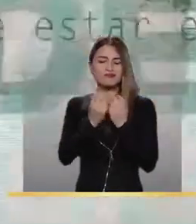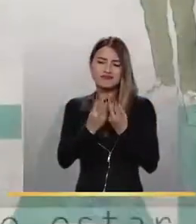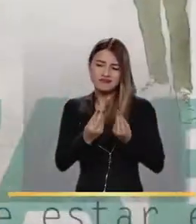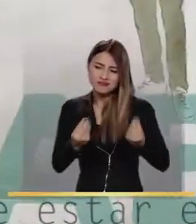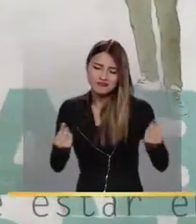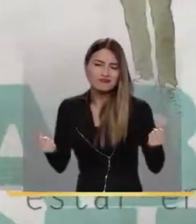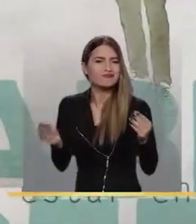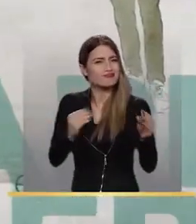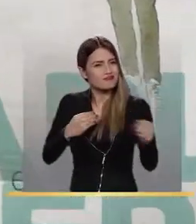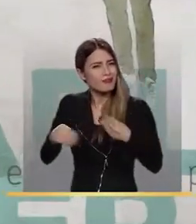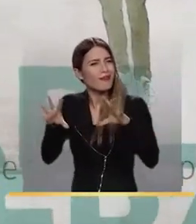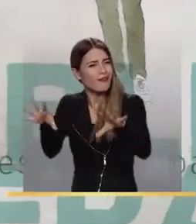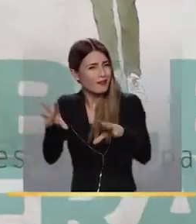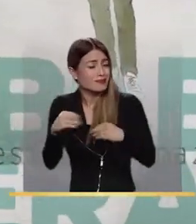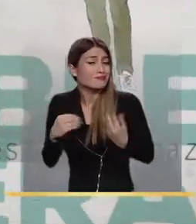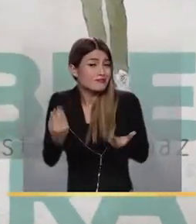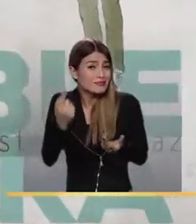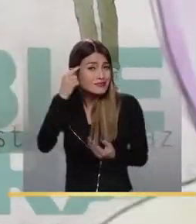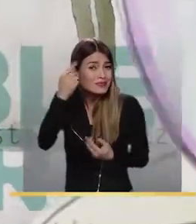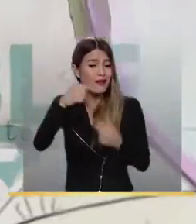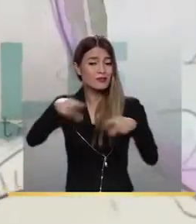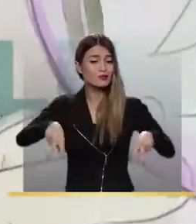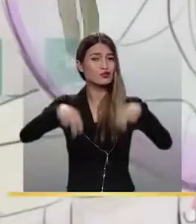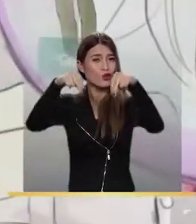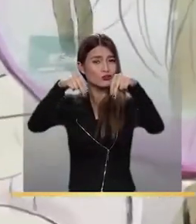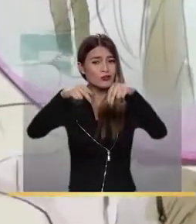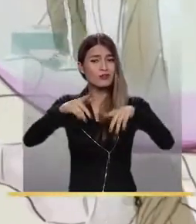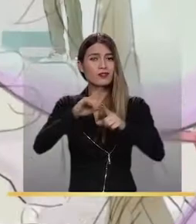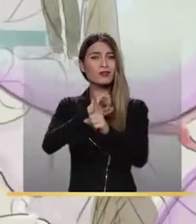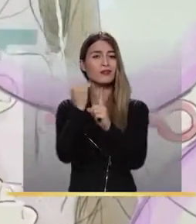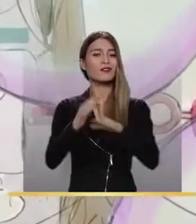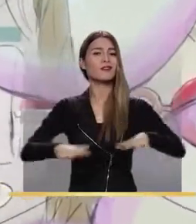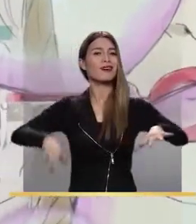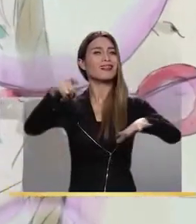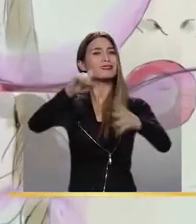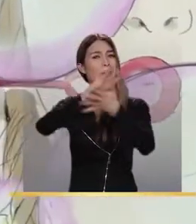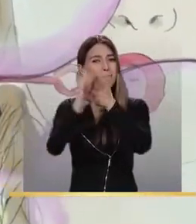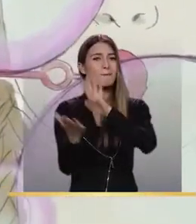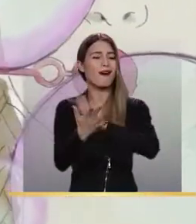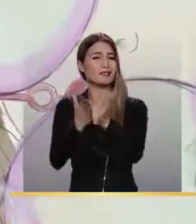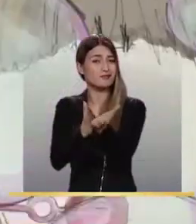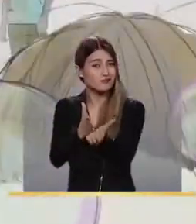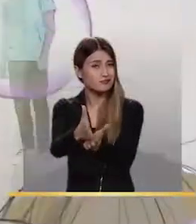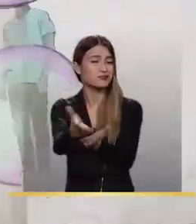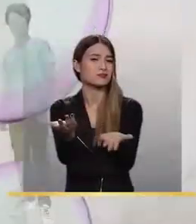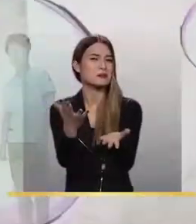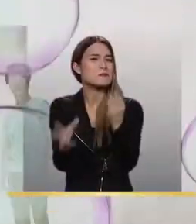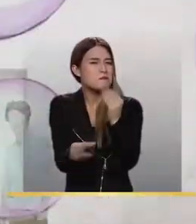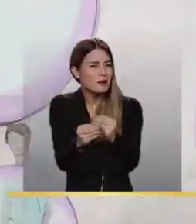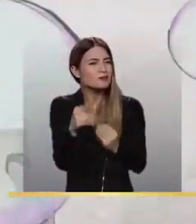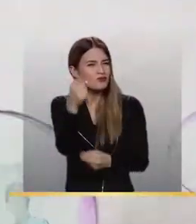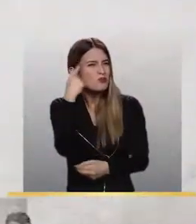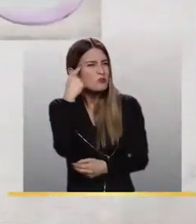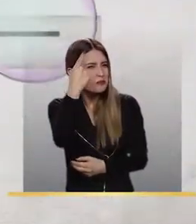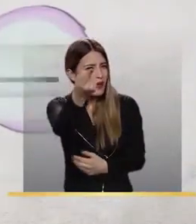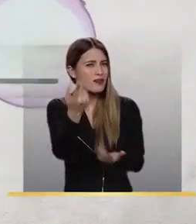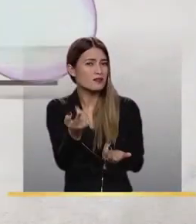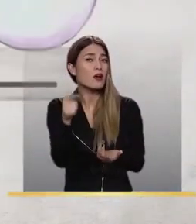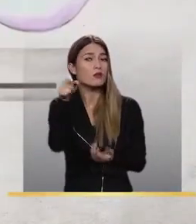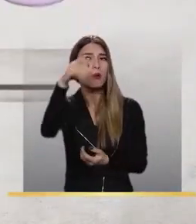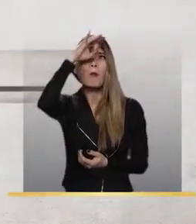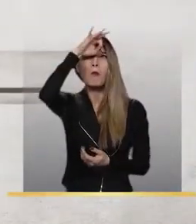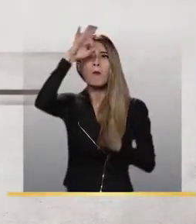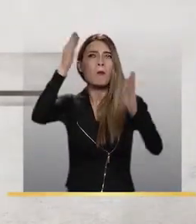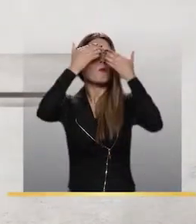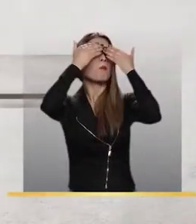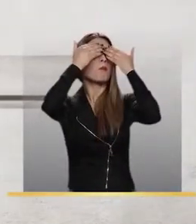¿Qué tal si comprendemos que nuestra sociedad merece estar en paz y que ésta sea estable y duradera? Y por último, ¿qué tal si abrimos